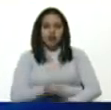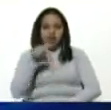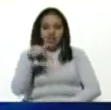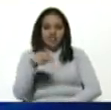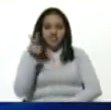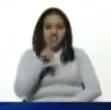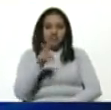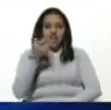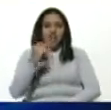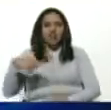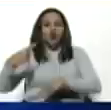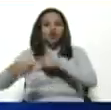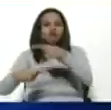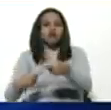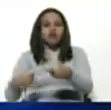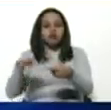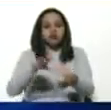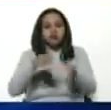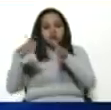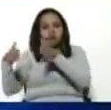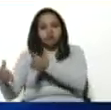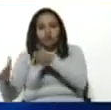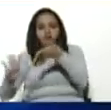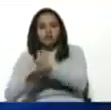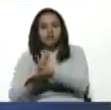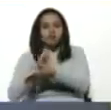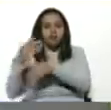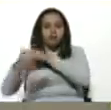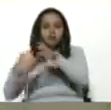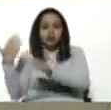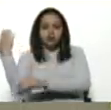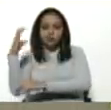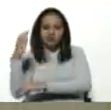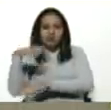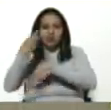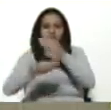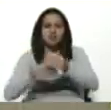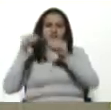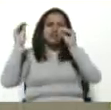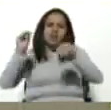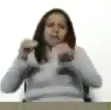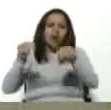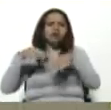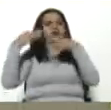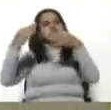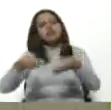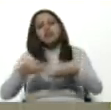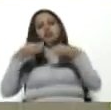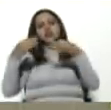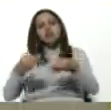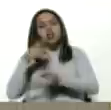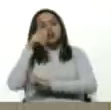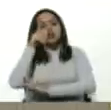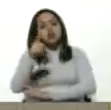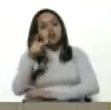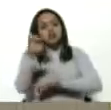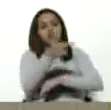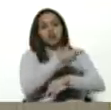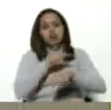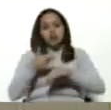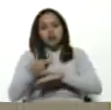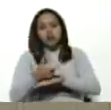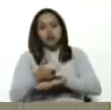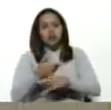Venezuela está muy vinculado a la situación en Colombia, por eso hacemos un llamado permanente a sus autoridades, a